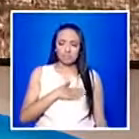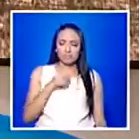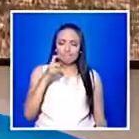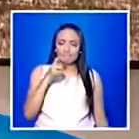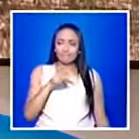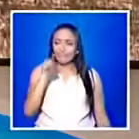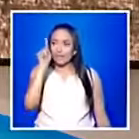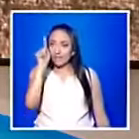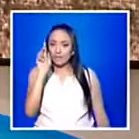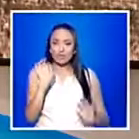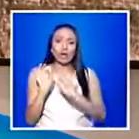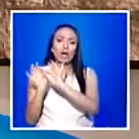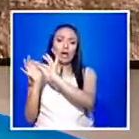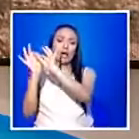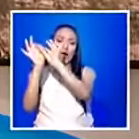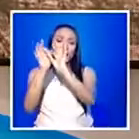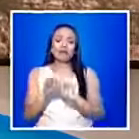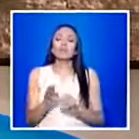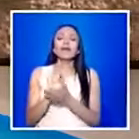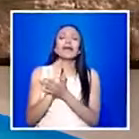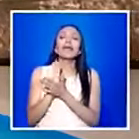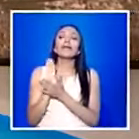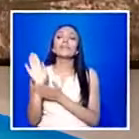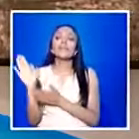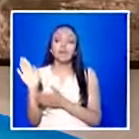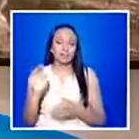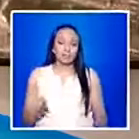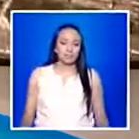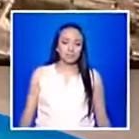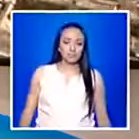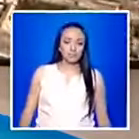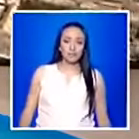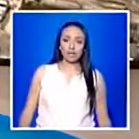evitar más desgracias, más problemas en ese sentido.